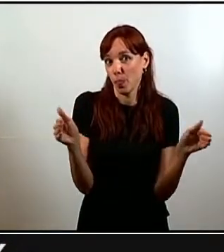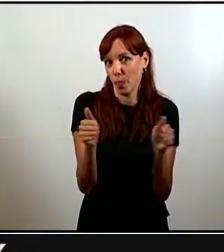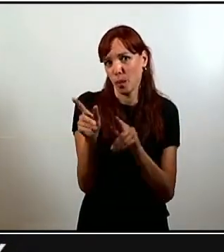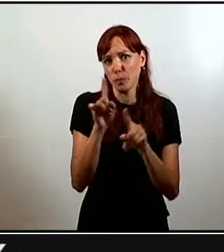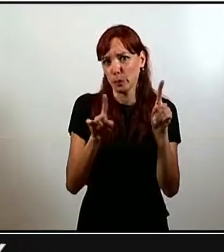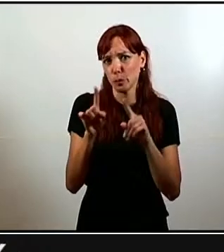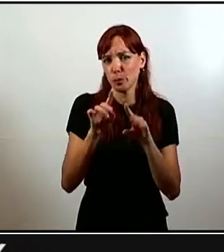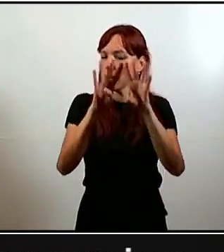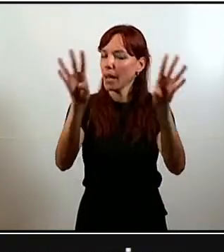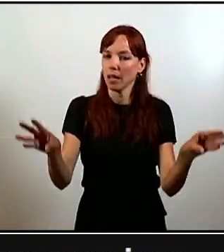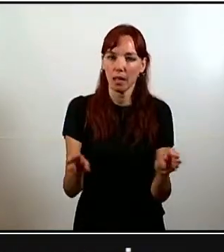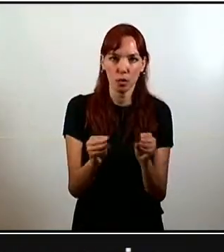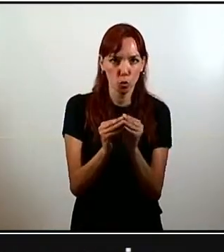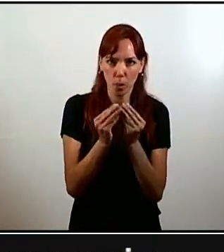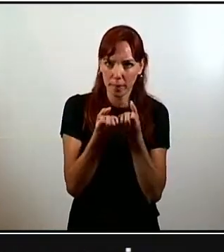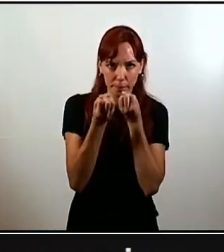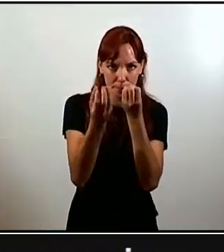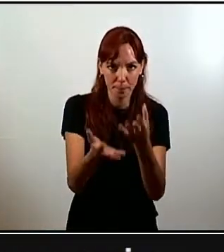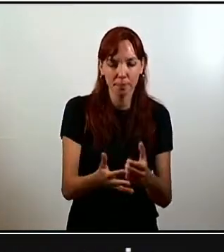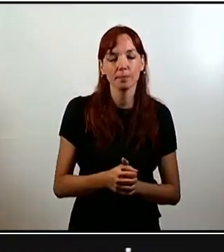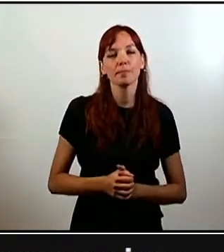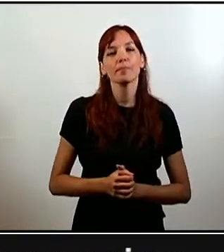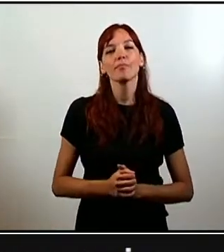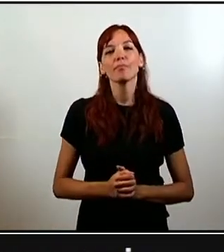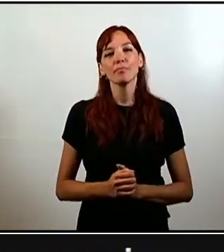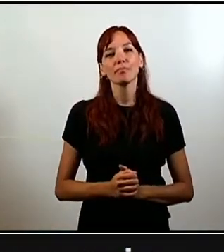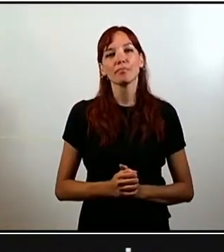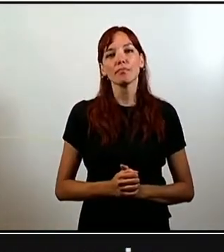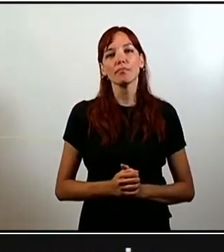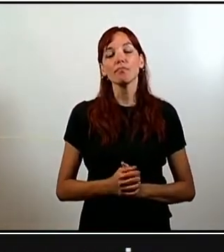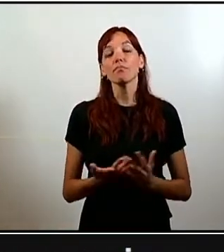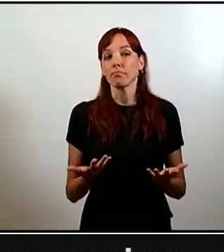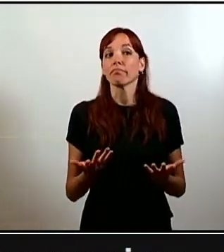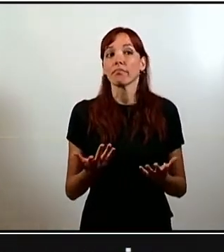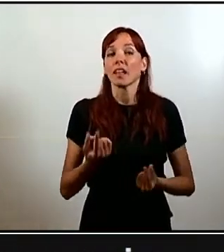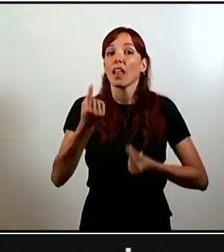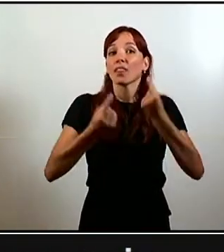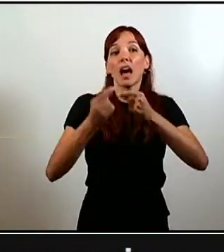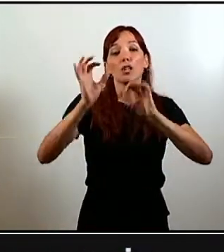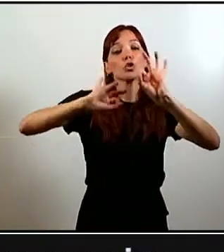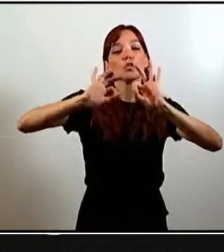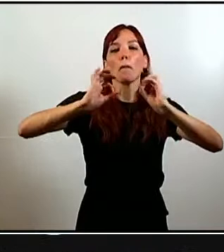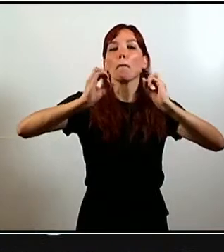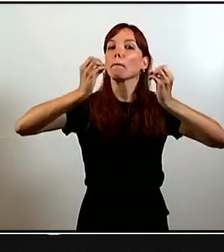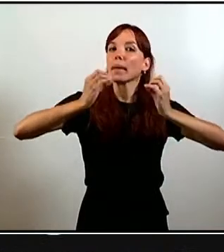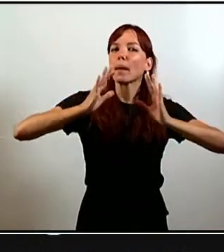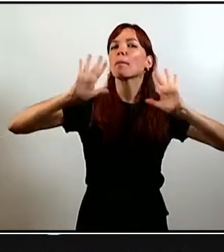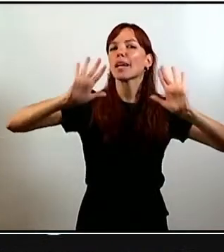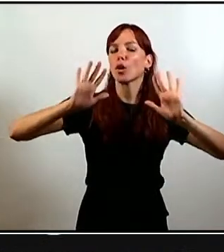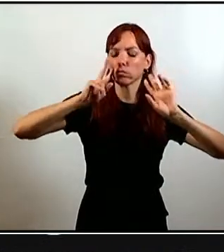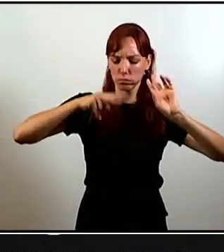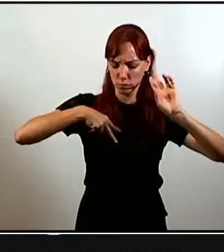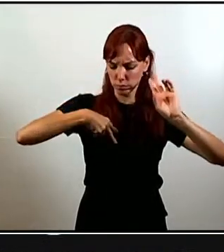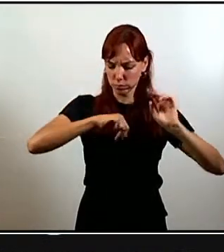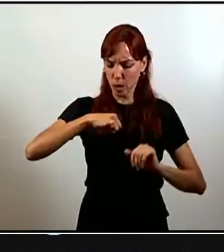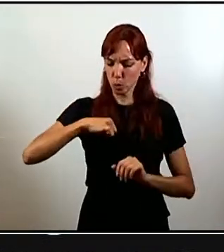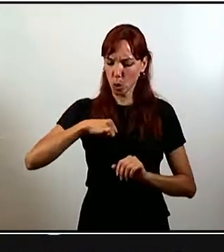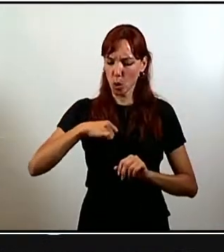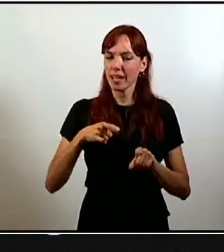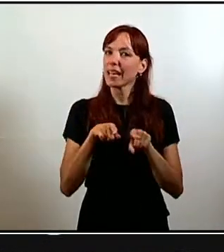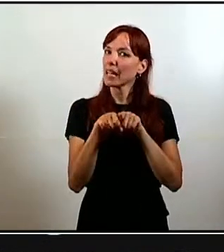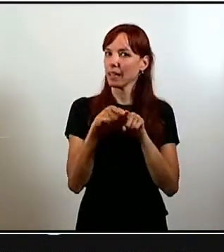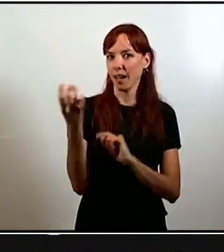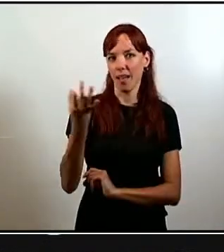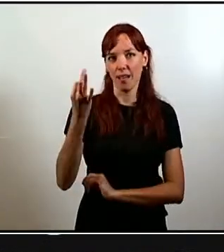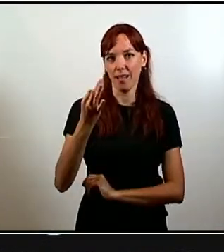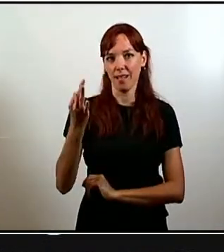resumen, los datos son buenos, pero tenemos que hacer autocrítica porque yo creo que la autocomplacencia, desde